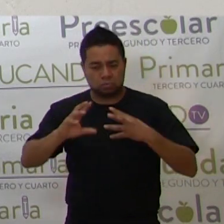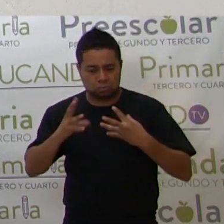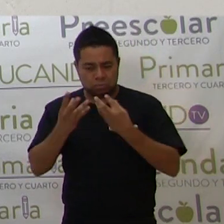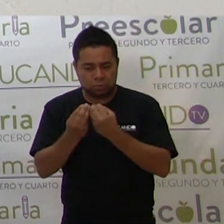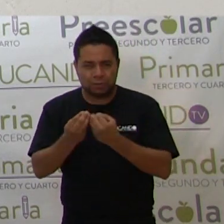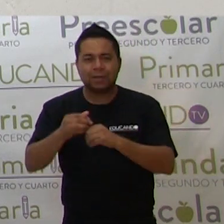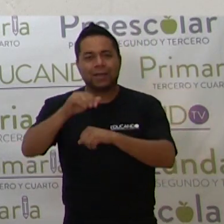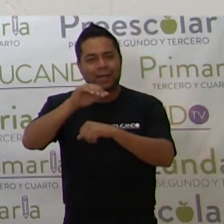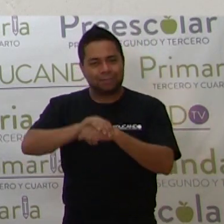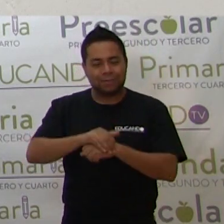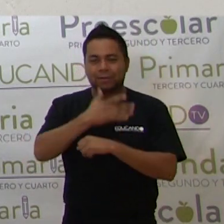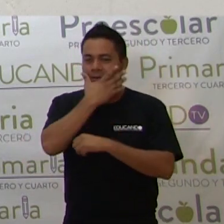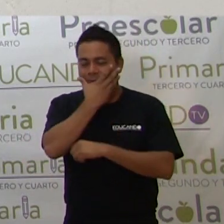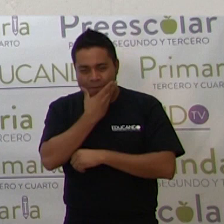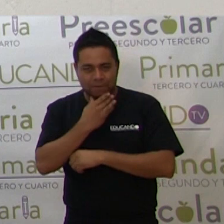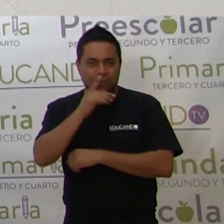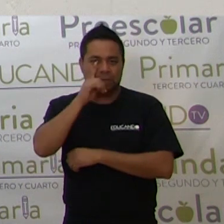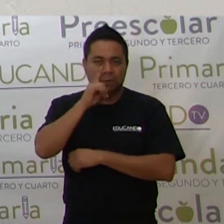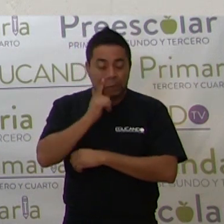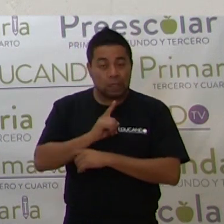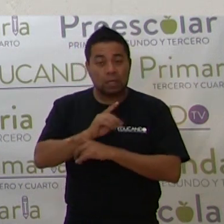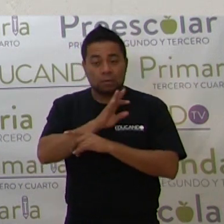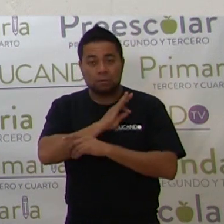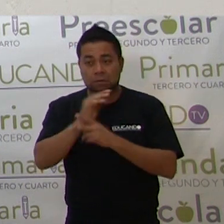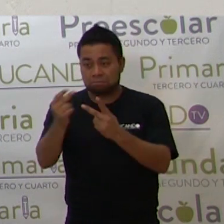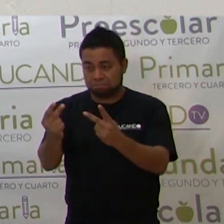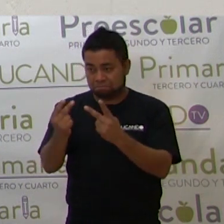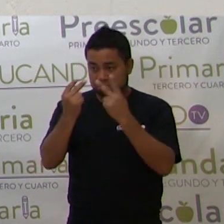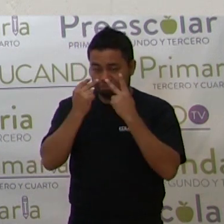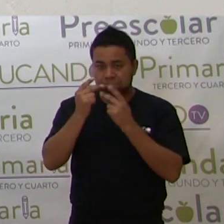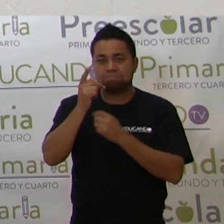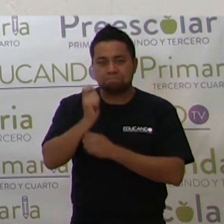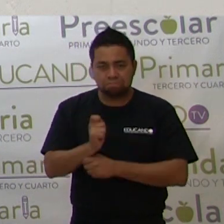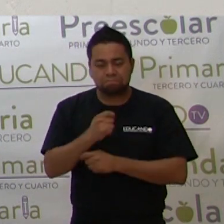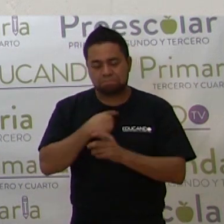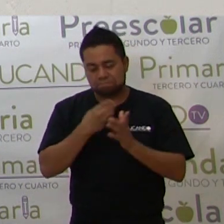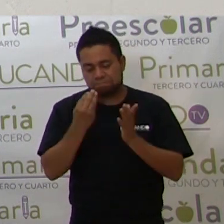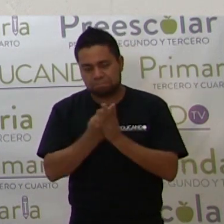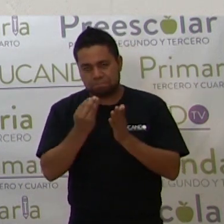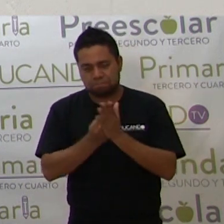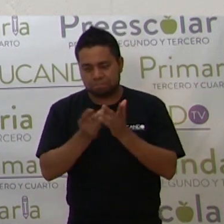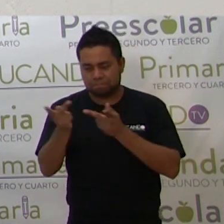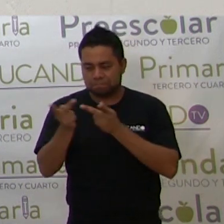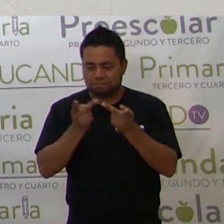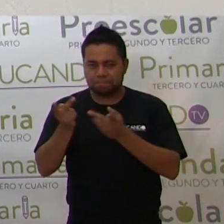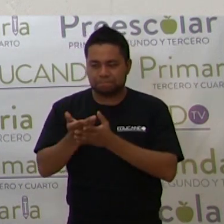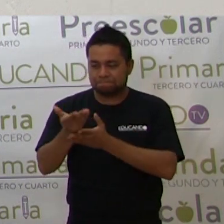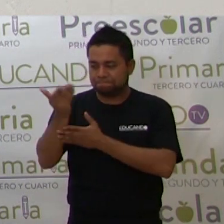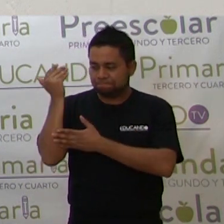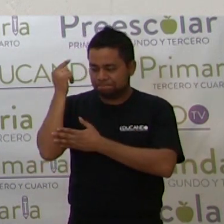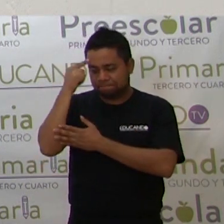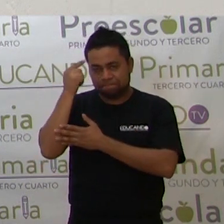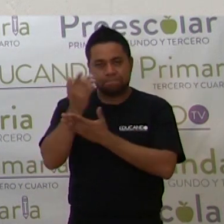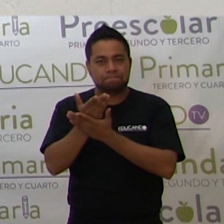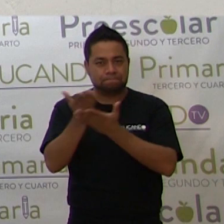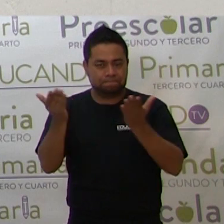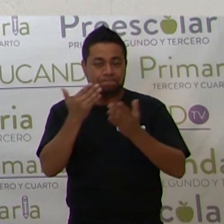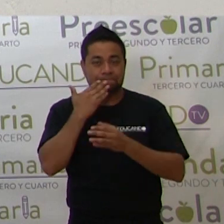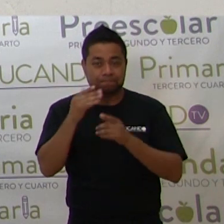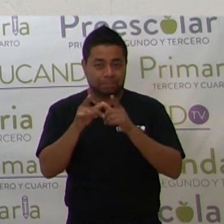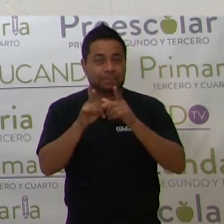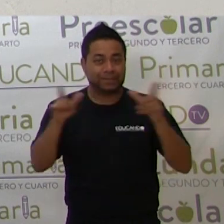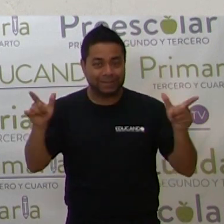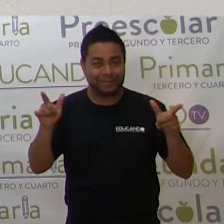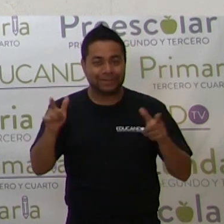tus amigos y amigas para que juntos puedan observar esta sesión que hemos preparado para ustedes. ¿Están